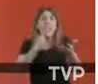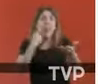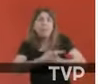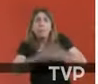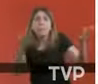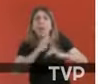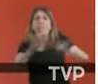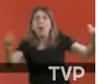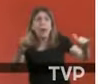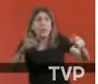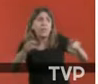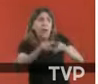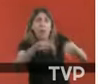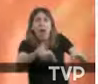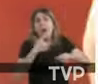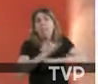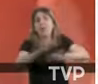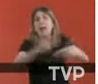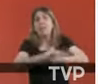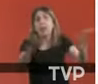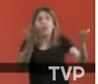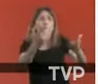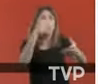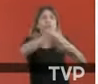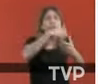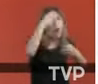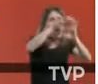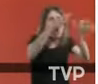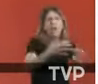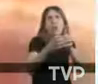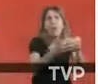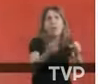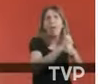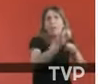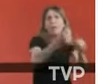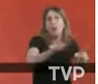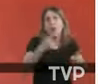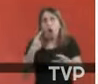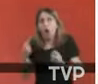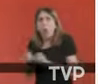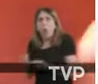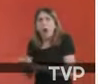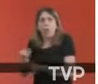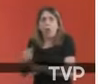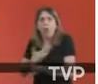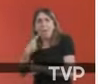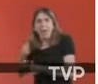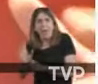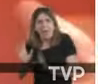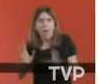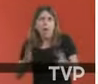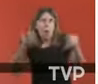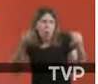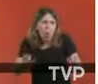tal cual lo está planteando el gobierno. Que el pueblo elija, mayor consenso que eso no hay. Nos da tiempo, es justo, nos